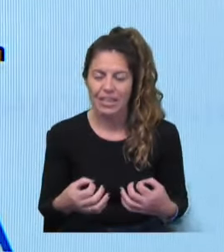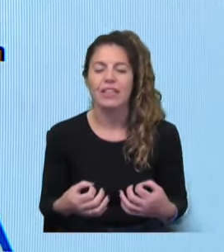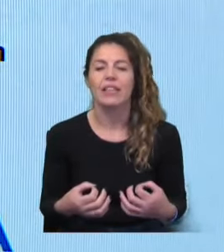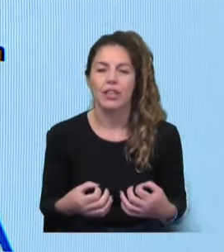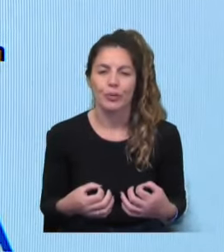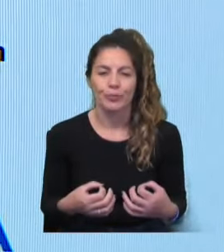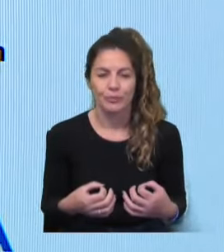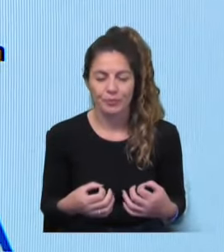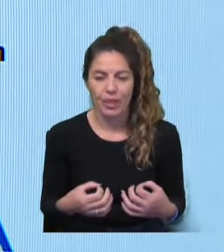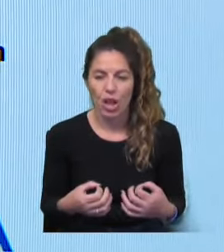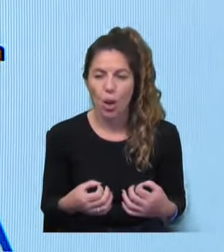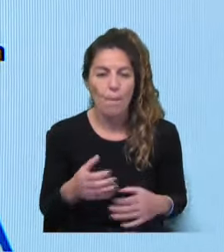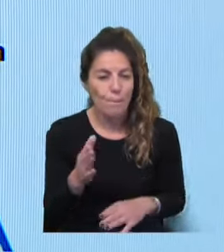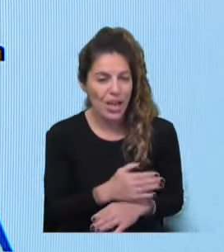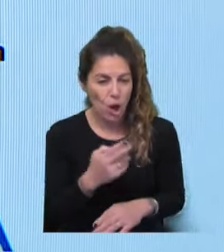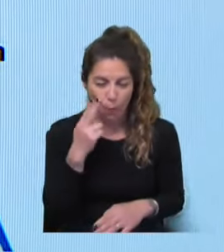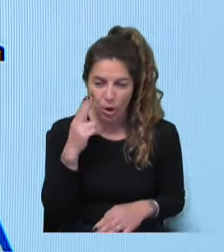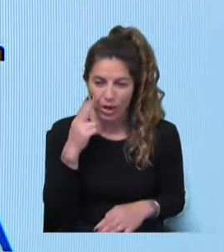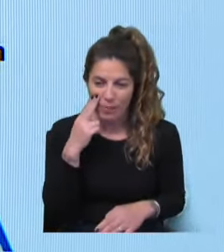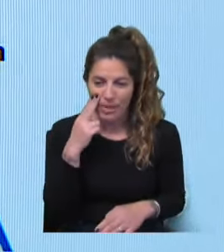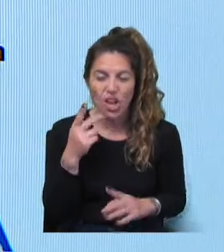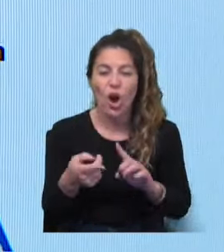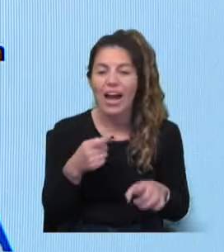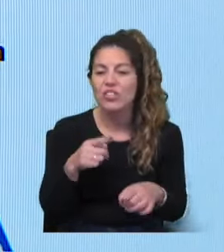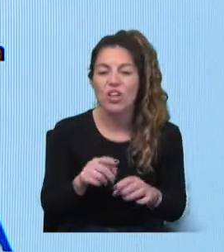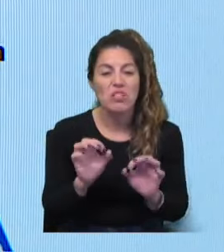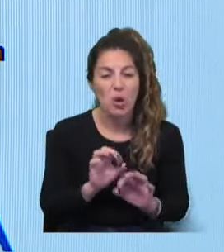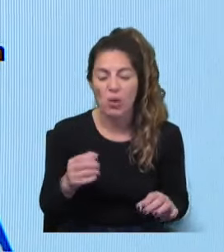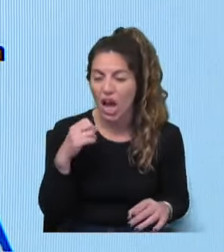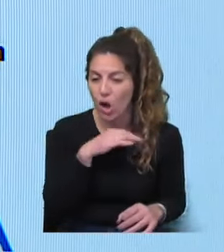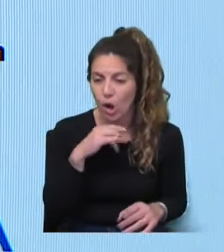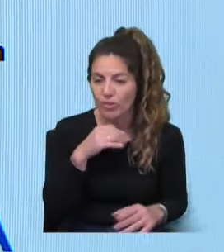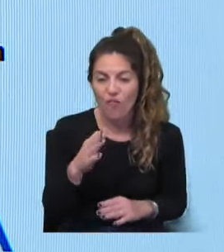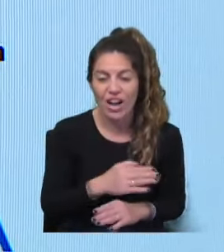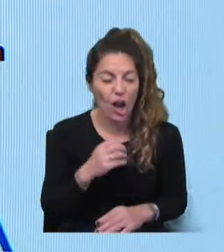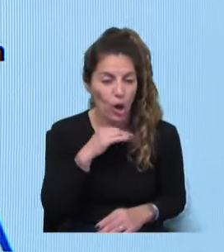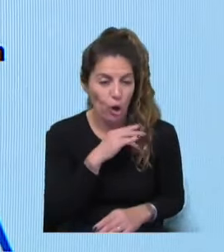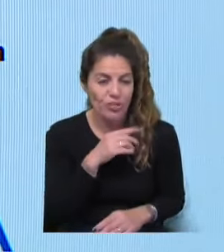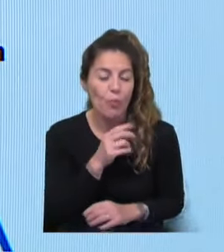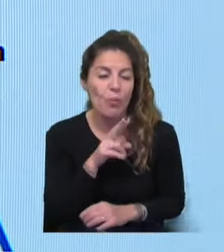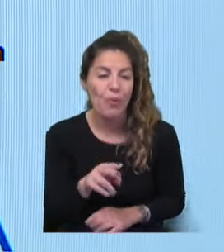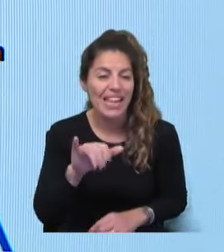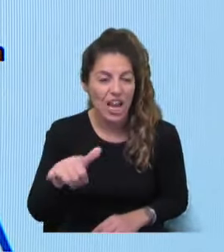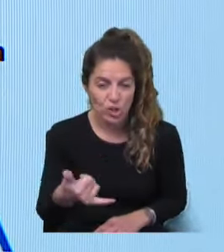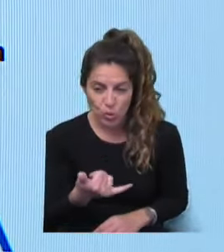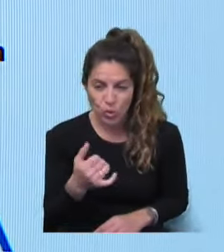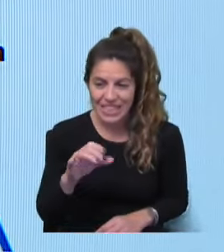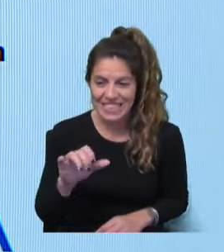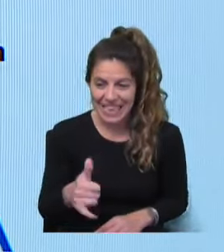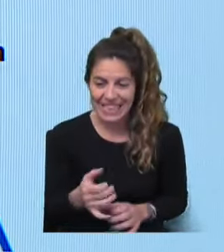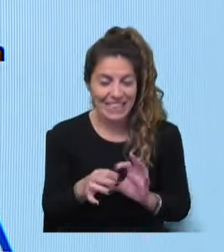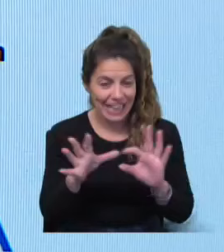sentido, los menos problemáticos, o sea, los asociados a ninguna corrupción o a baja corrupción, los podemos ver en azul y en